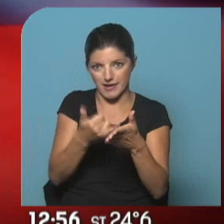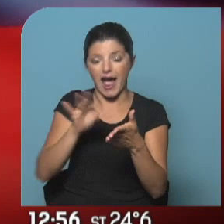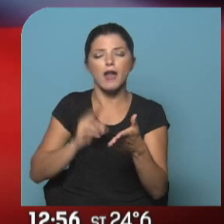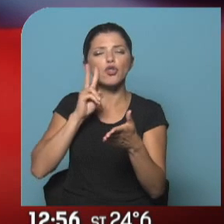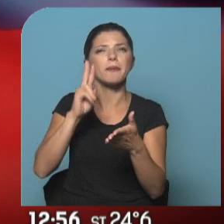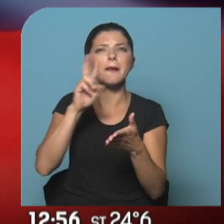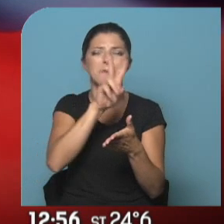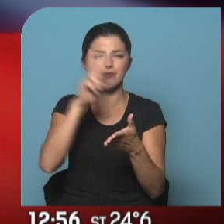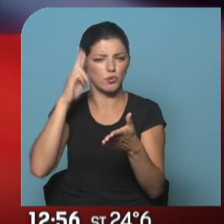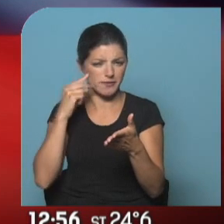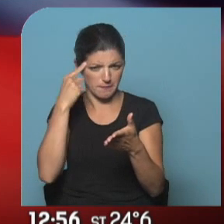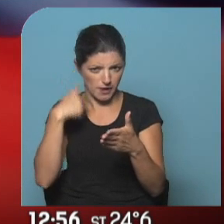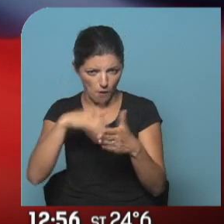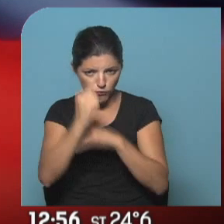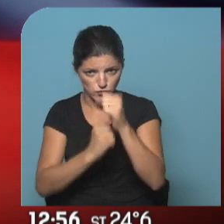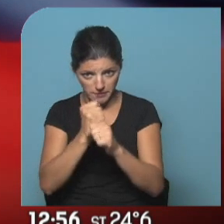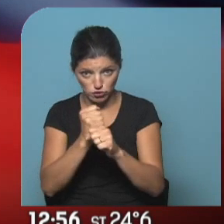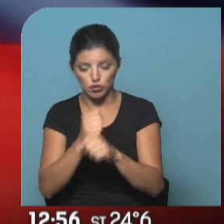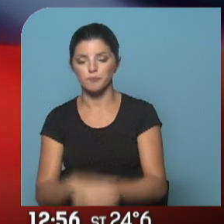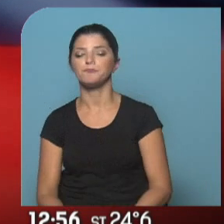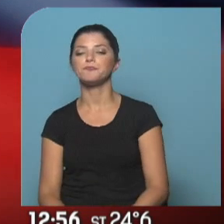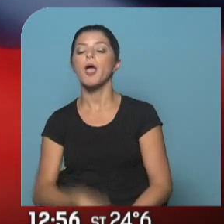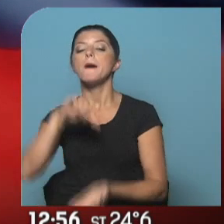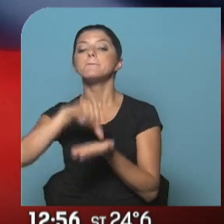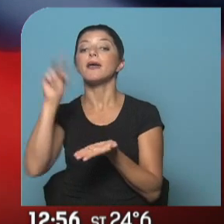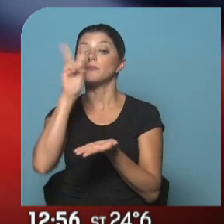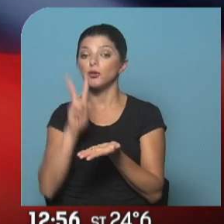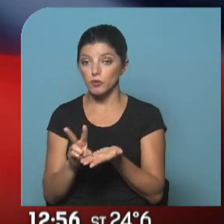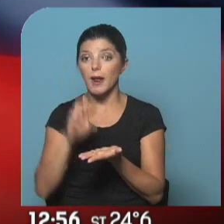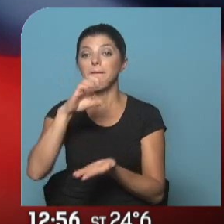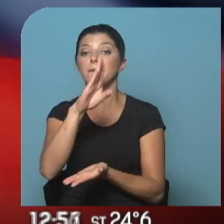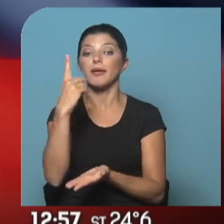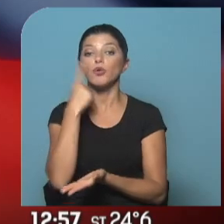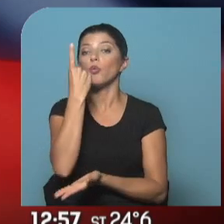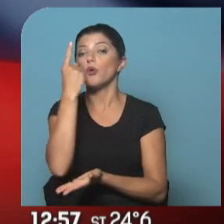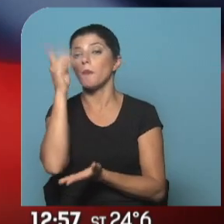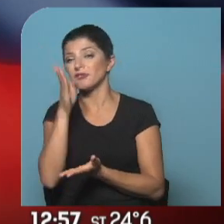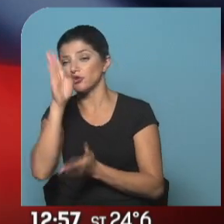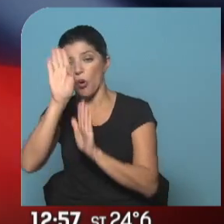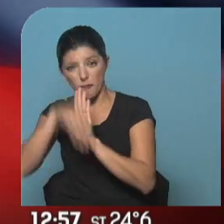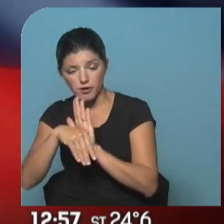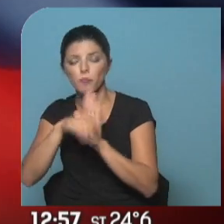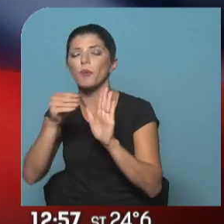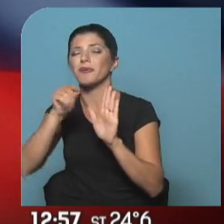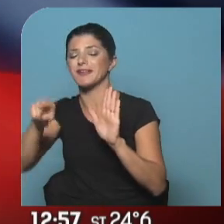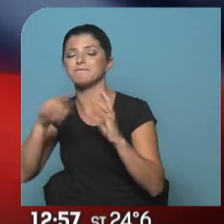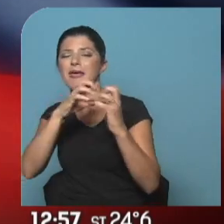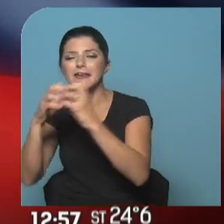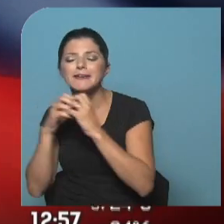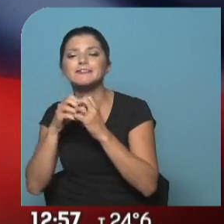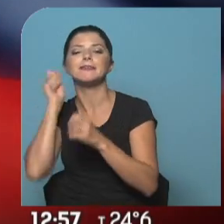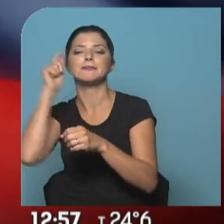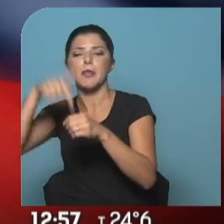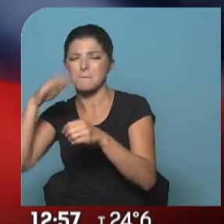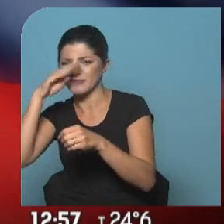Venezuela redujo sus compras de armamento a cerca del 1% de su Producto Bruto Interno a raíz de la crisis de los precios del petróleo, una caída